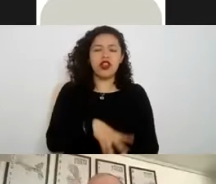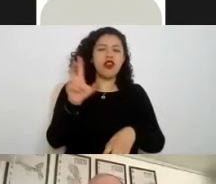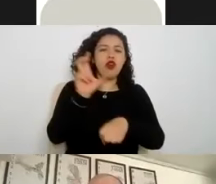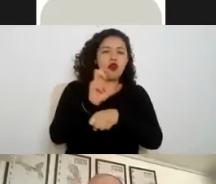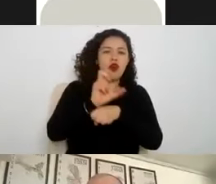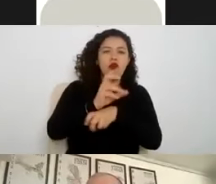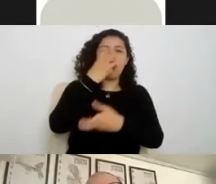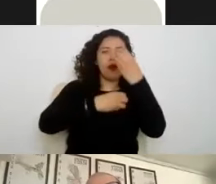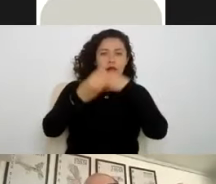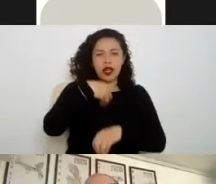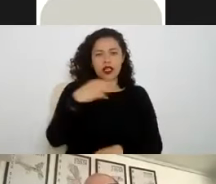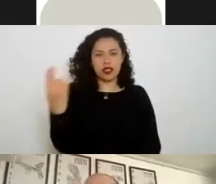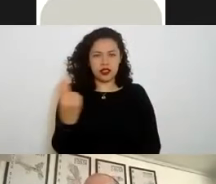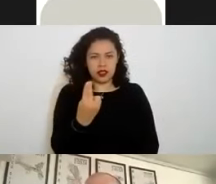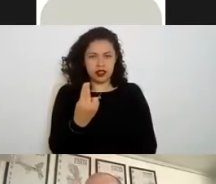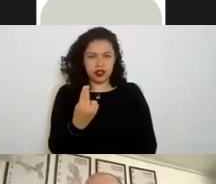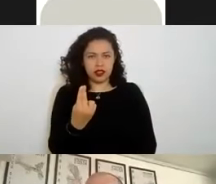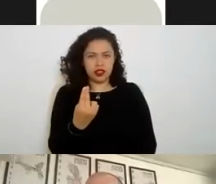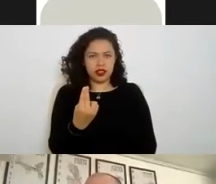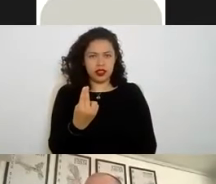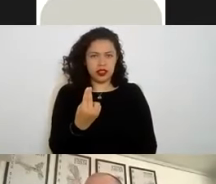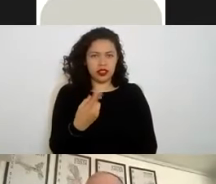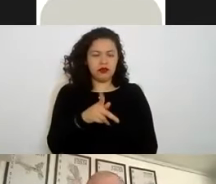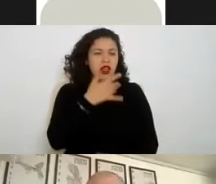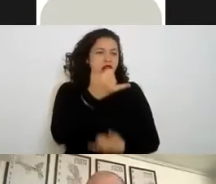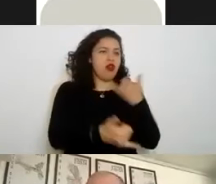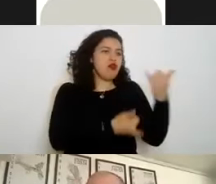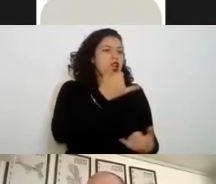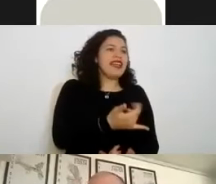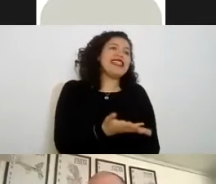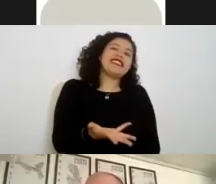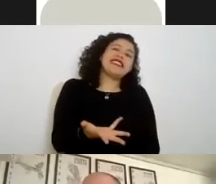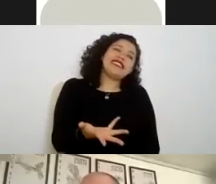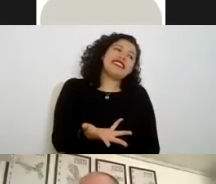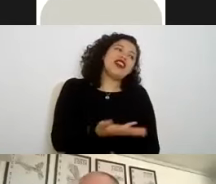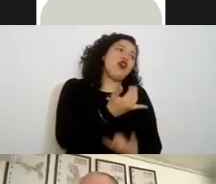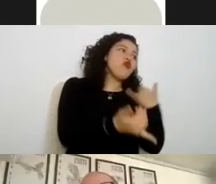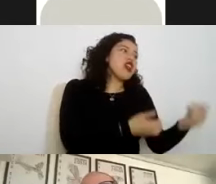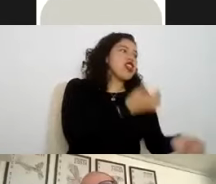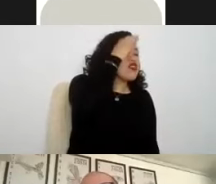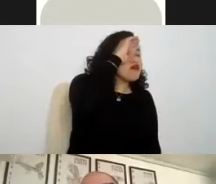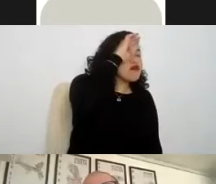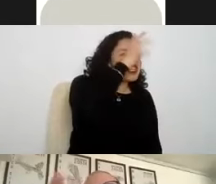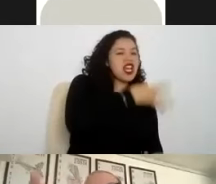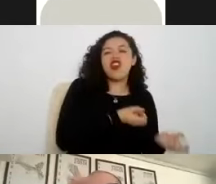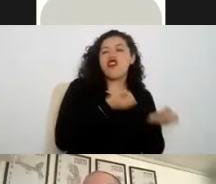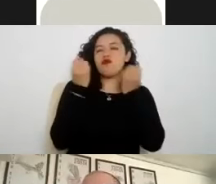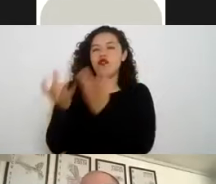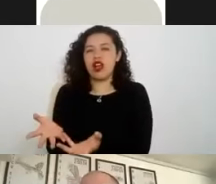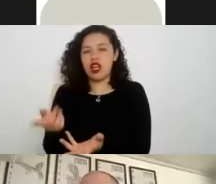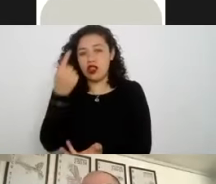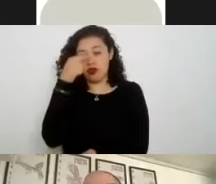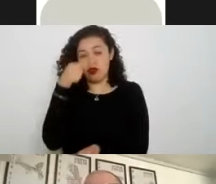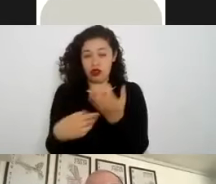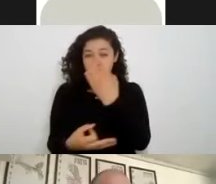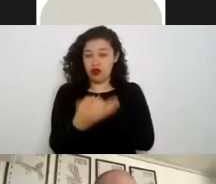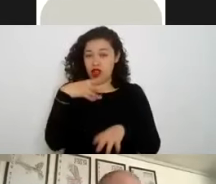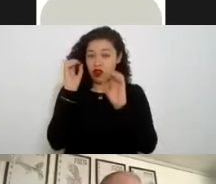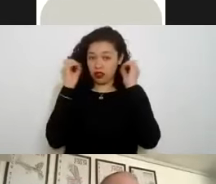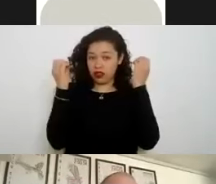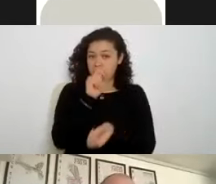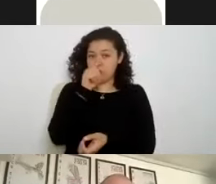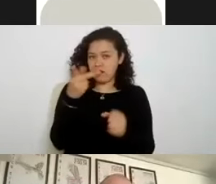comida, pero pues ellos ya dieron por hecho que necesitabas juguetes y te llevan juguetes. Y así creo que pasa en todo contexto, en todas las organizaciones.